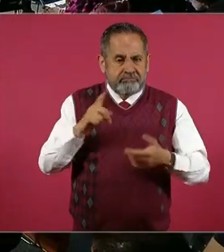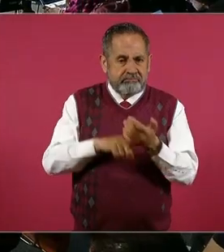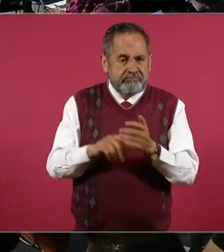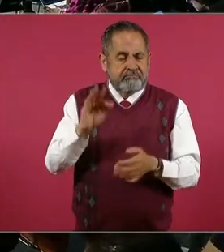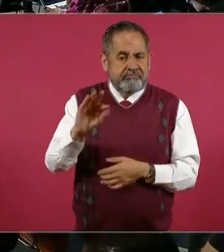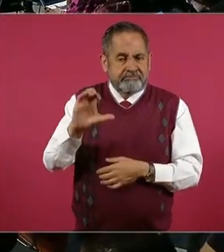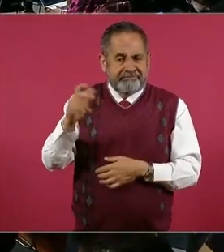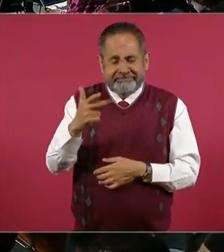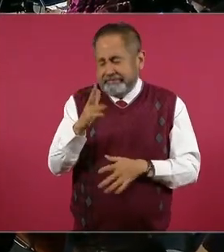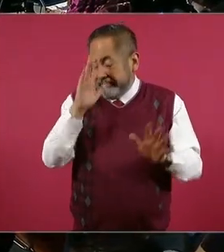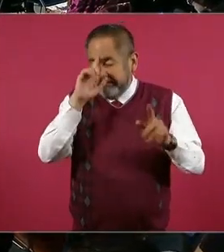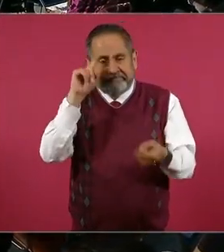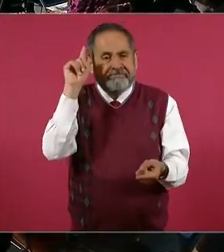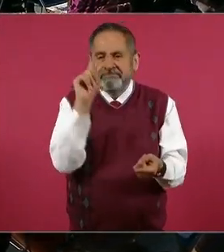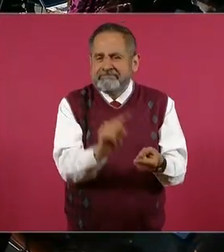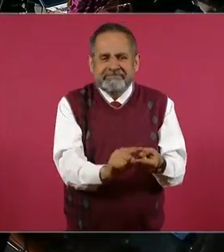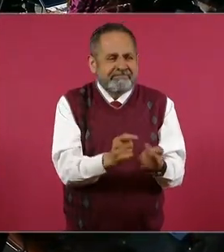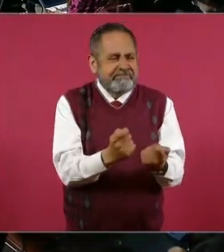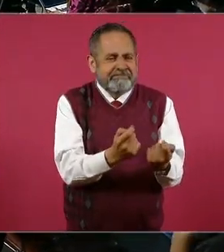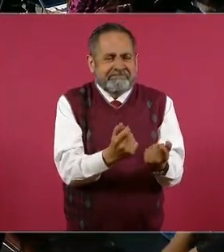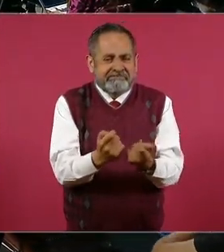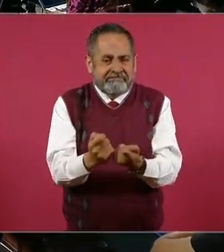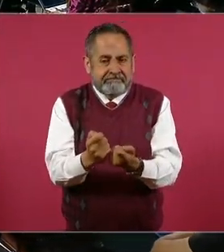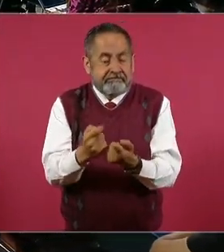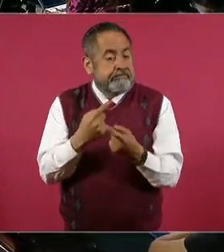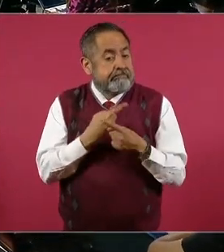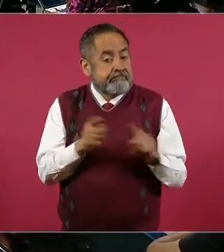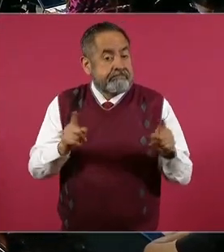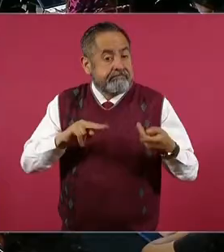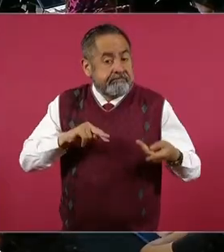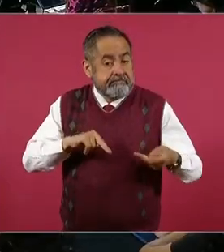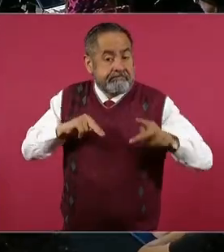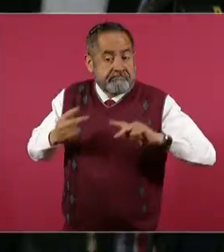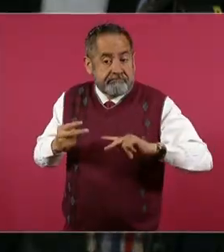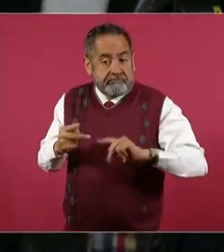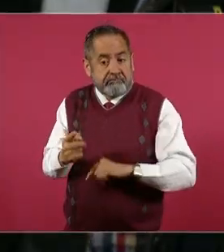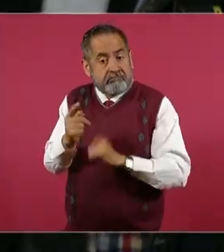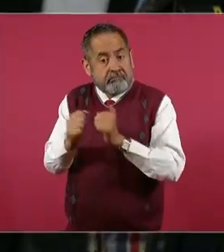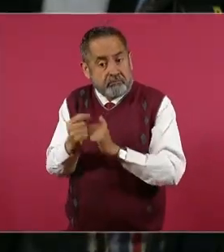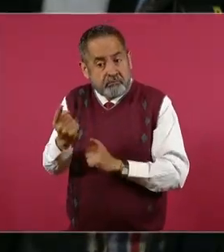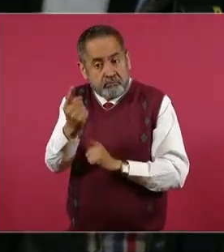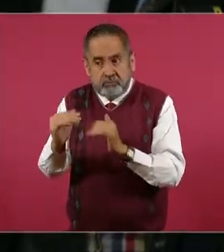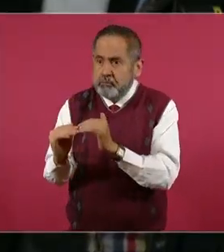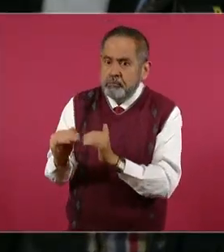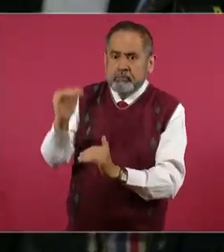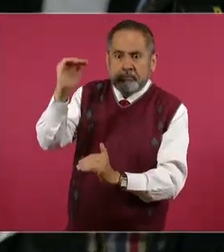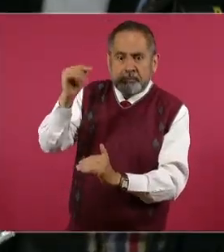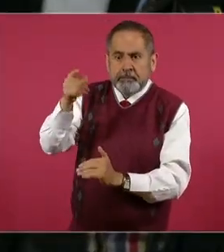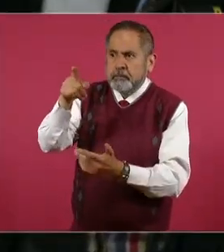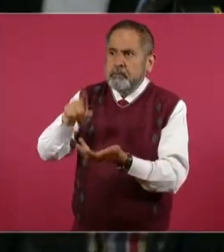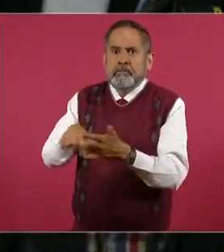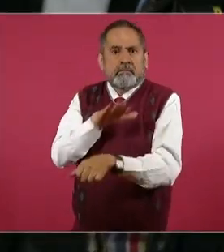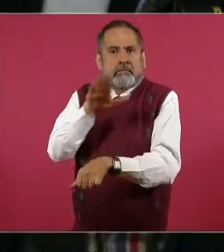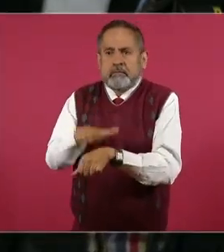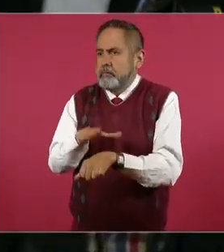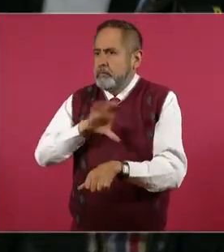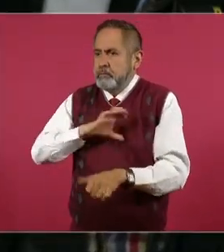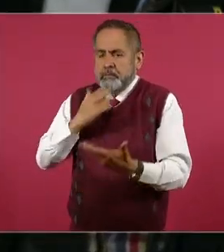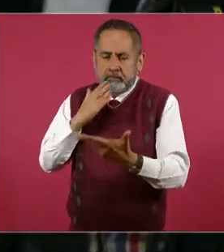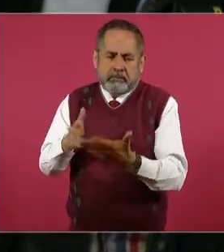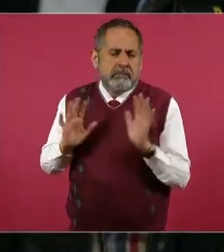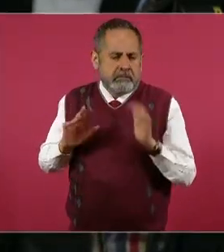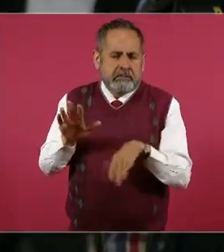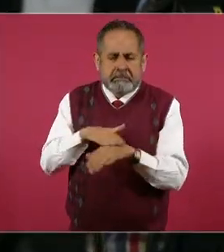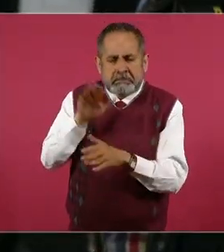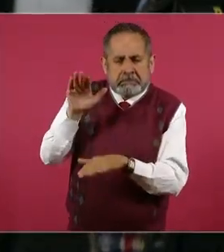diga, estaba niveles muy bajos, y curiosamente con usted este fenómeno no se da. Hay un desgaste natural,